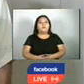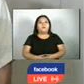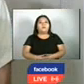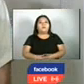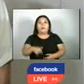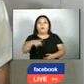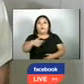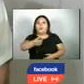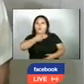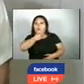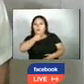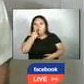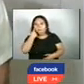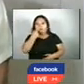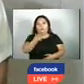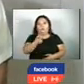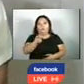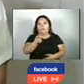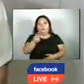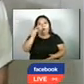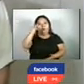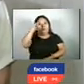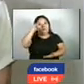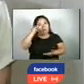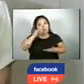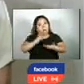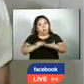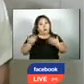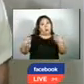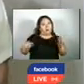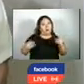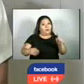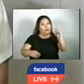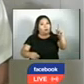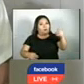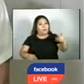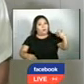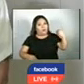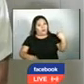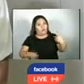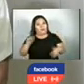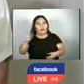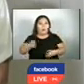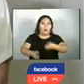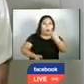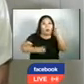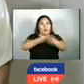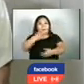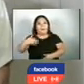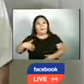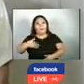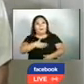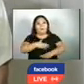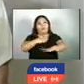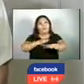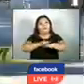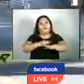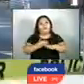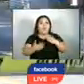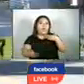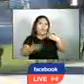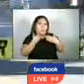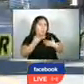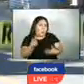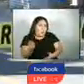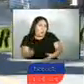Estamos reduciendo todavía, en comparación al año pasado, los homicidios. Son las palabras del ministro de Defensa al referirse a la baja